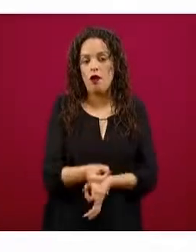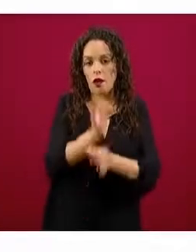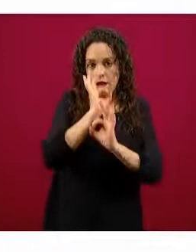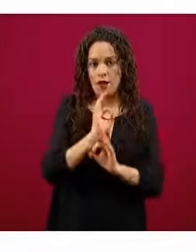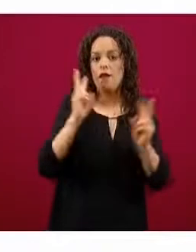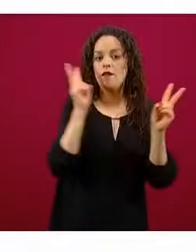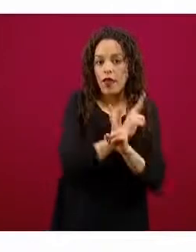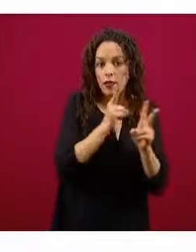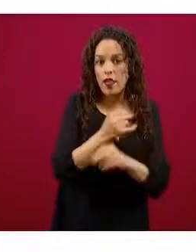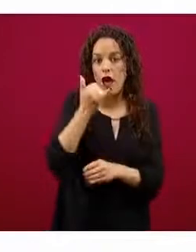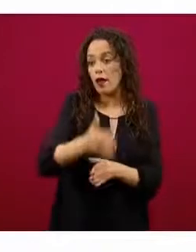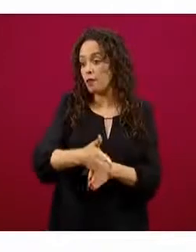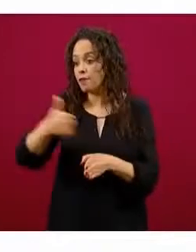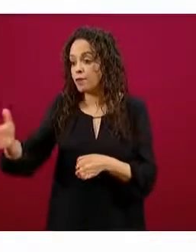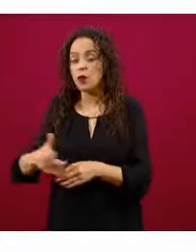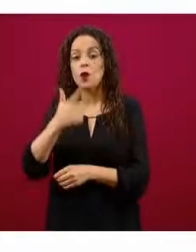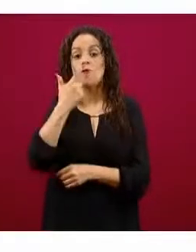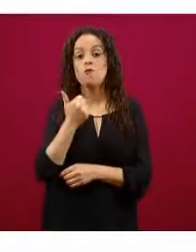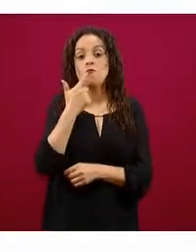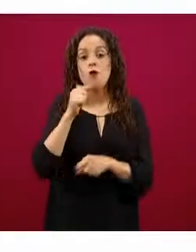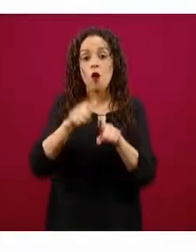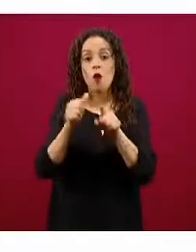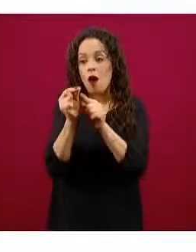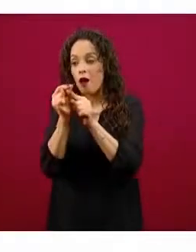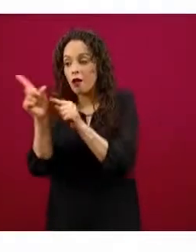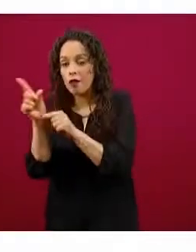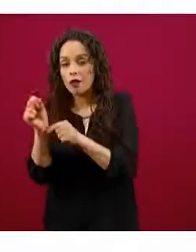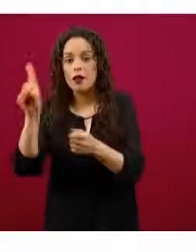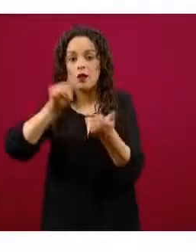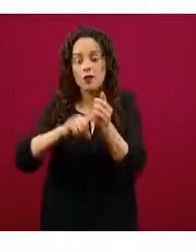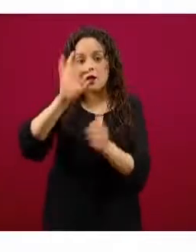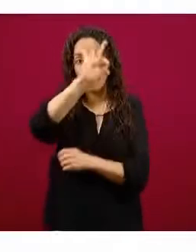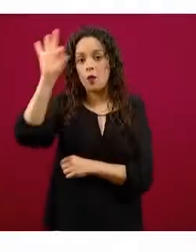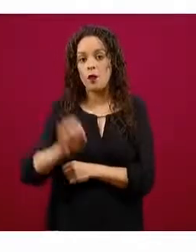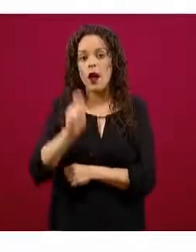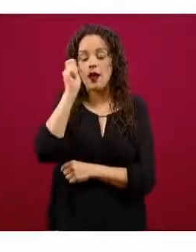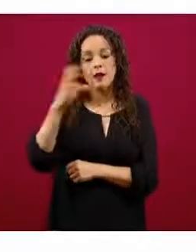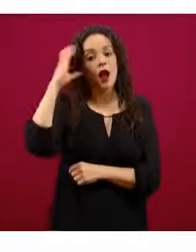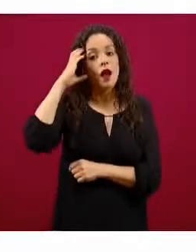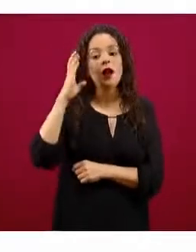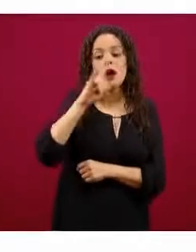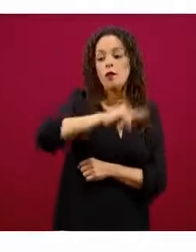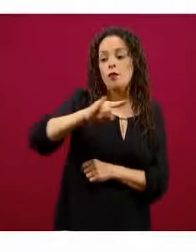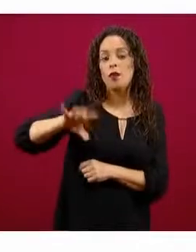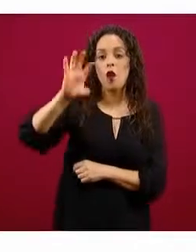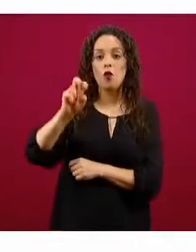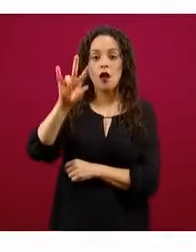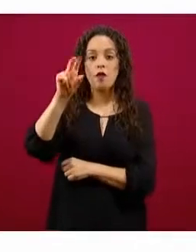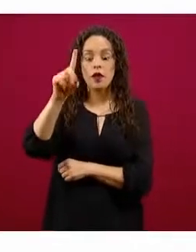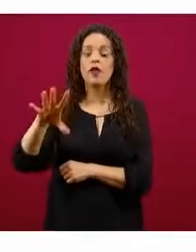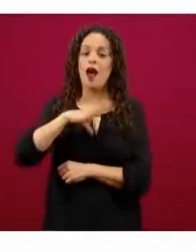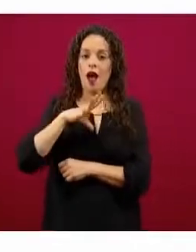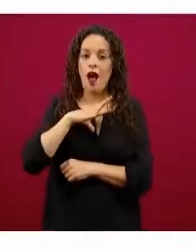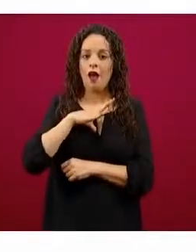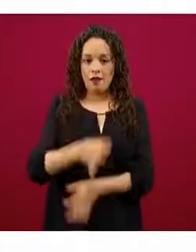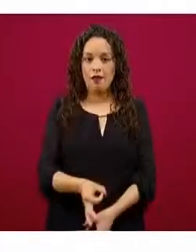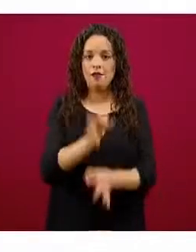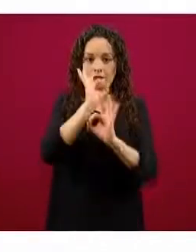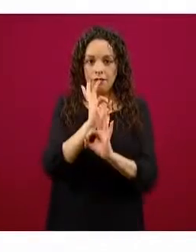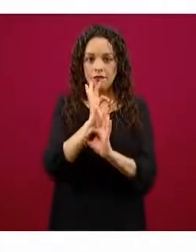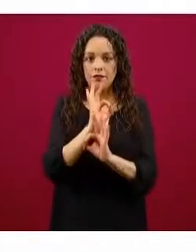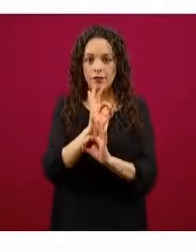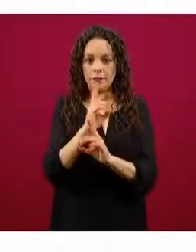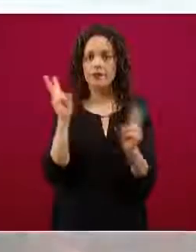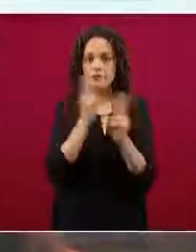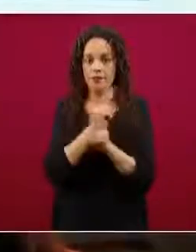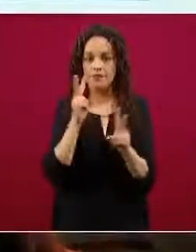y lo rojo son los pacientes, el porcentaje de camas con pacientes COVID con ventilador al momento. La que sigue,